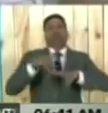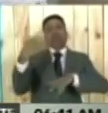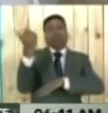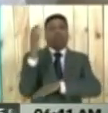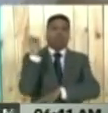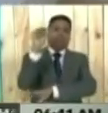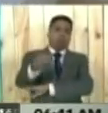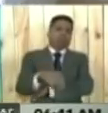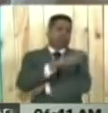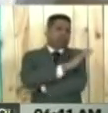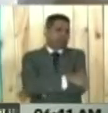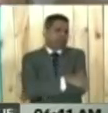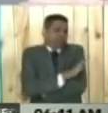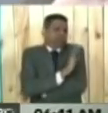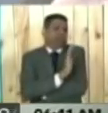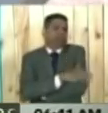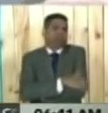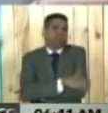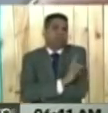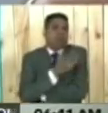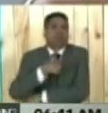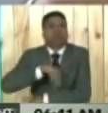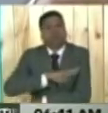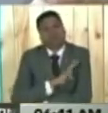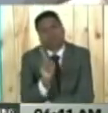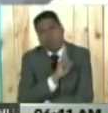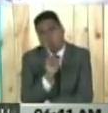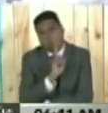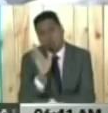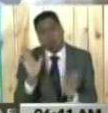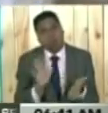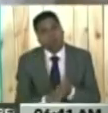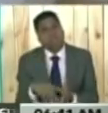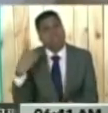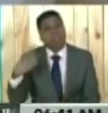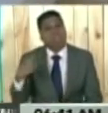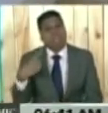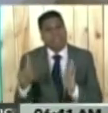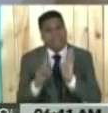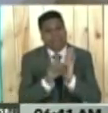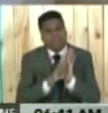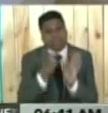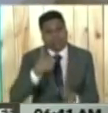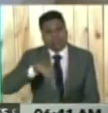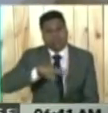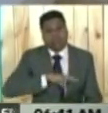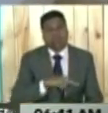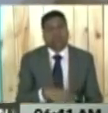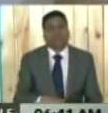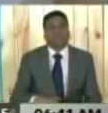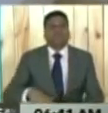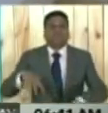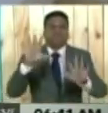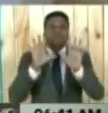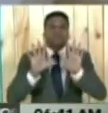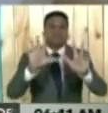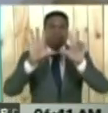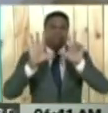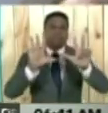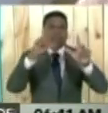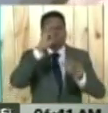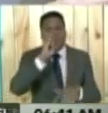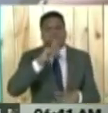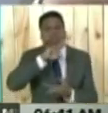No, nosotros tenemos que defender los derechos de un pueblo. Derechos que han sido consagrados en estos casi 18 años de